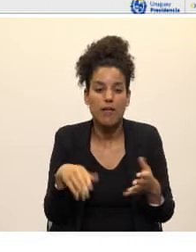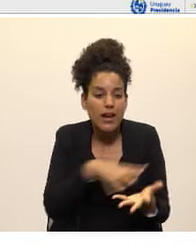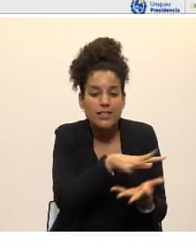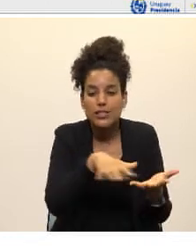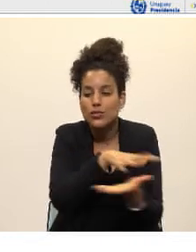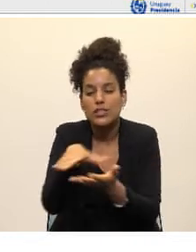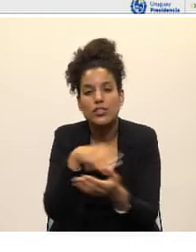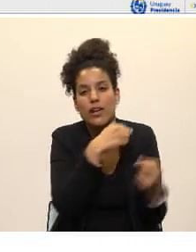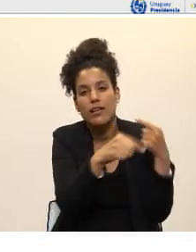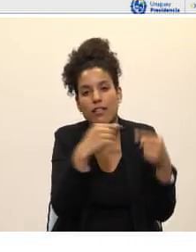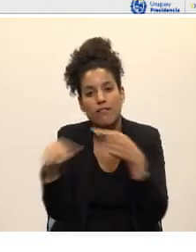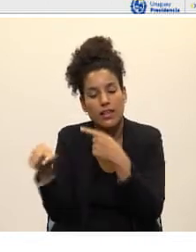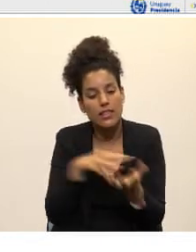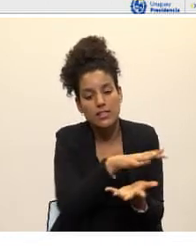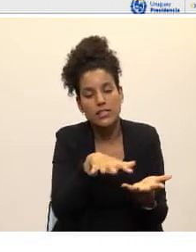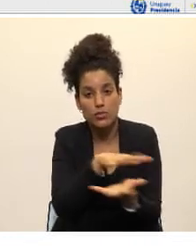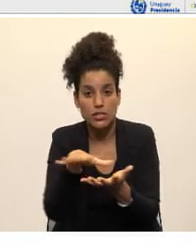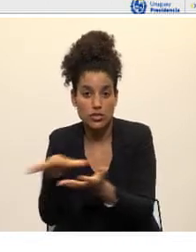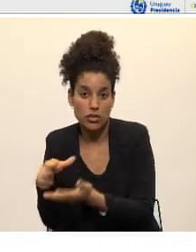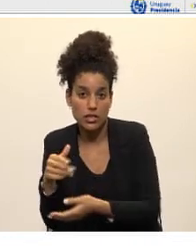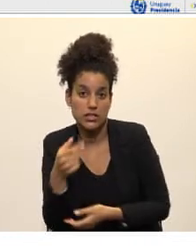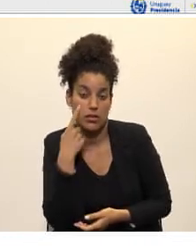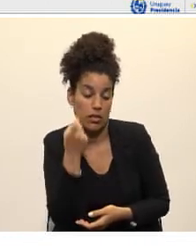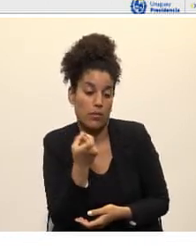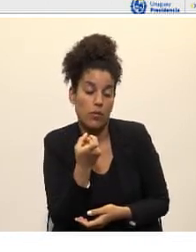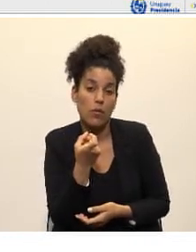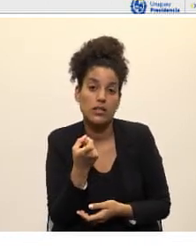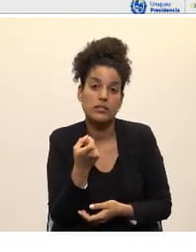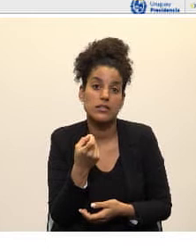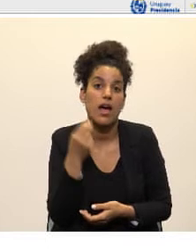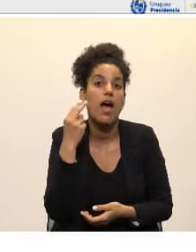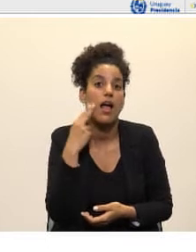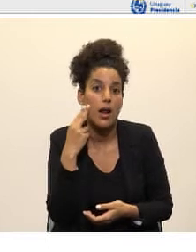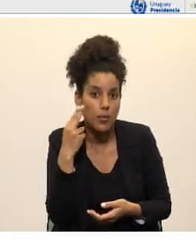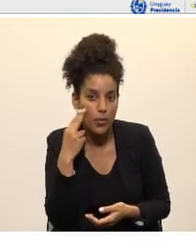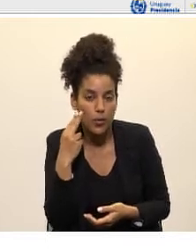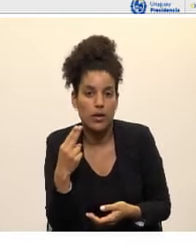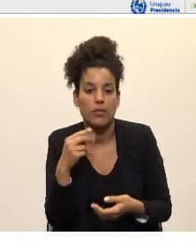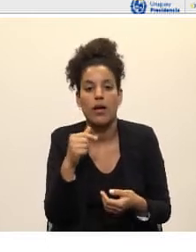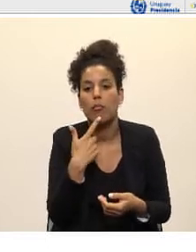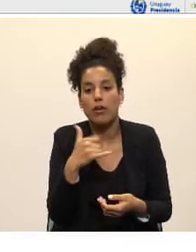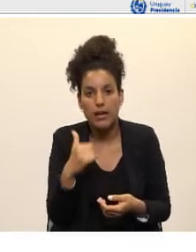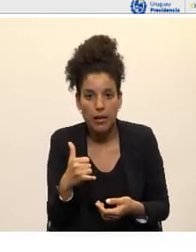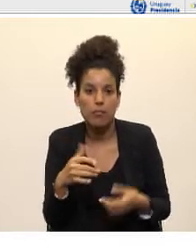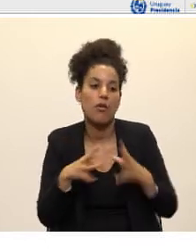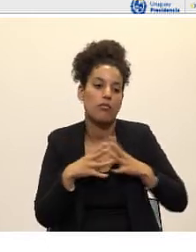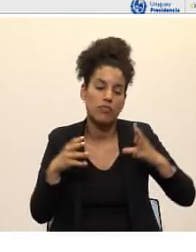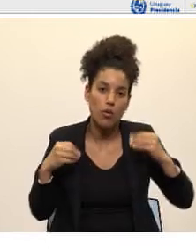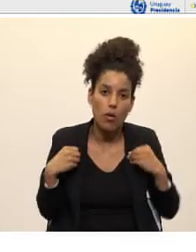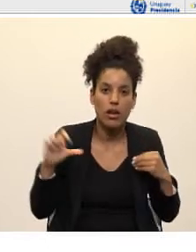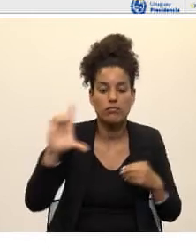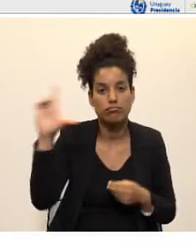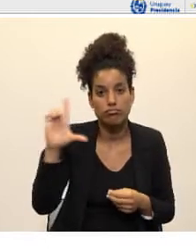contextos. Ahí identificamos sin ningún lugar a dudas estas trayectorias escolares, pero también los